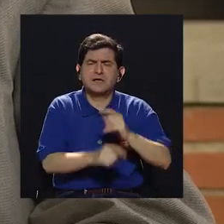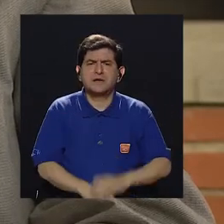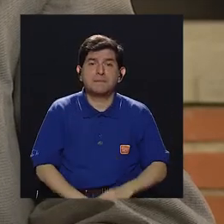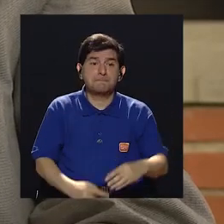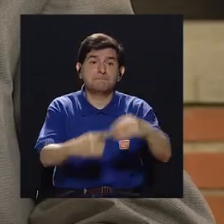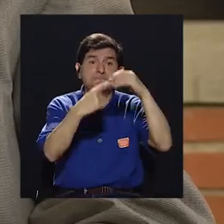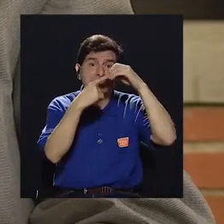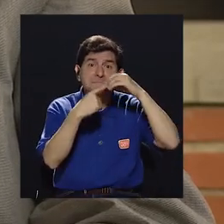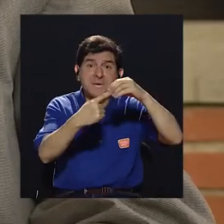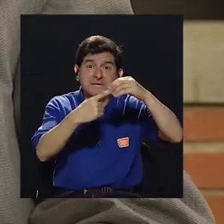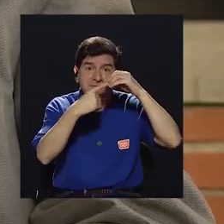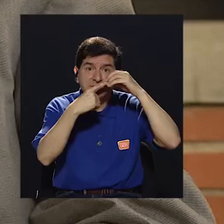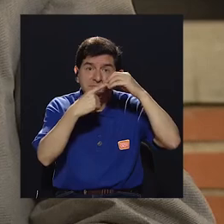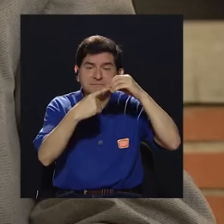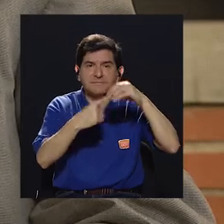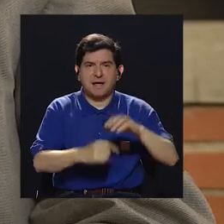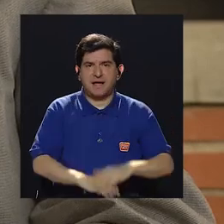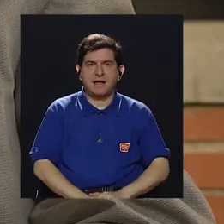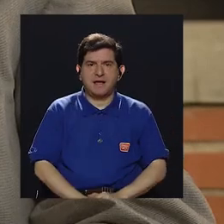adecuadas de que el principal